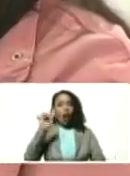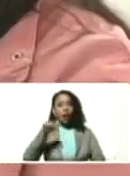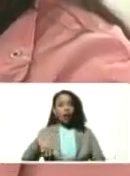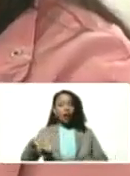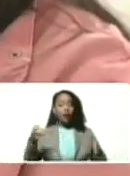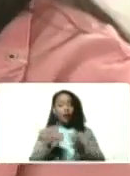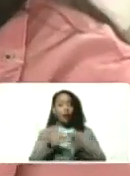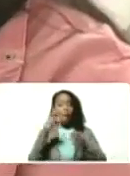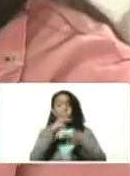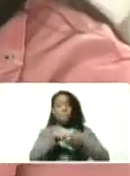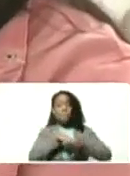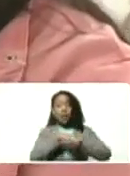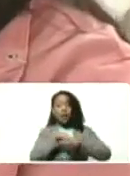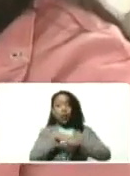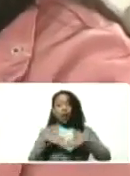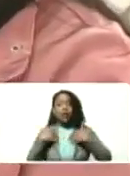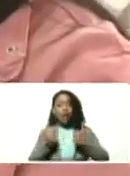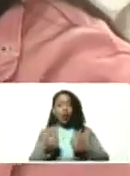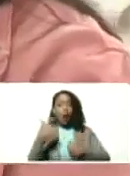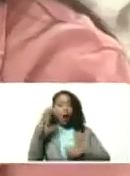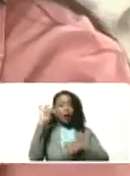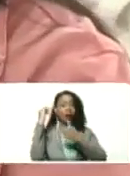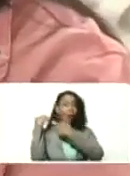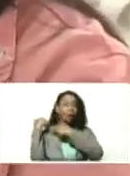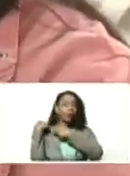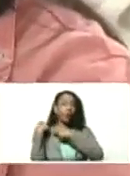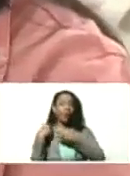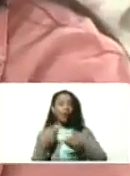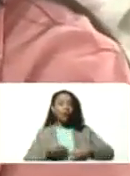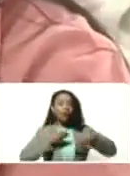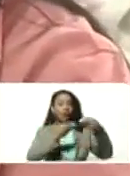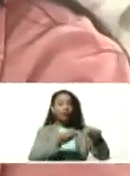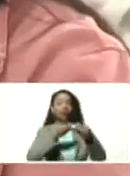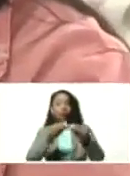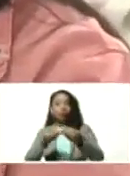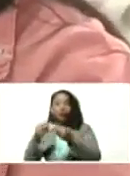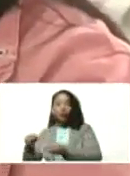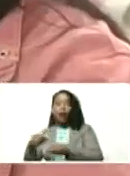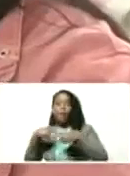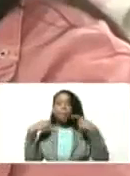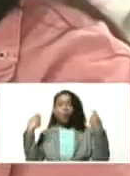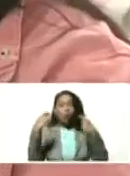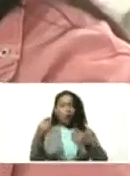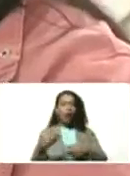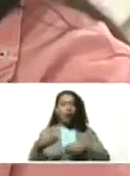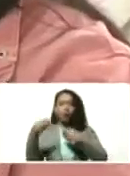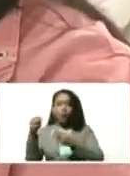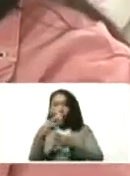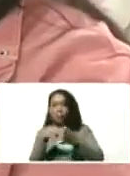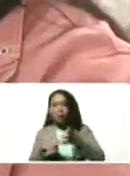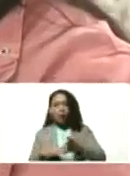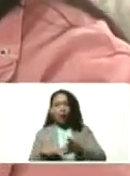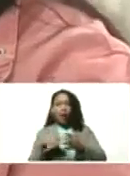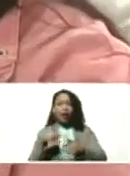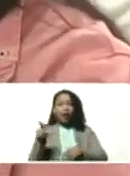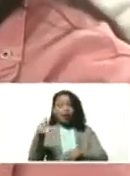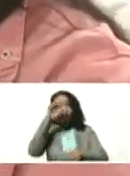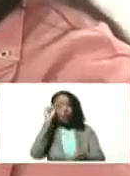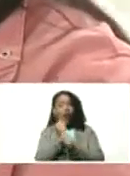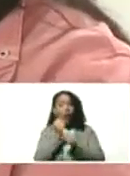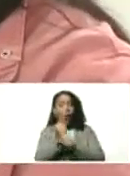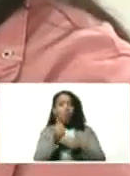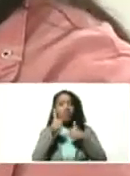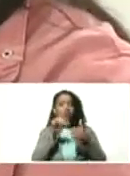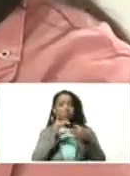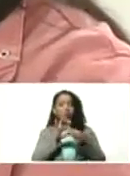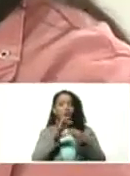El Ministerio de Salud se encarga de equipar los consultorios populares y ahí estamos en ese trabajo bien